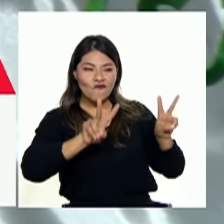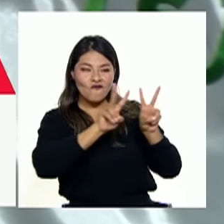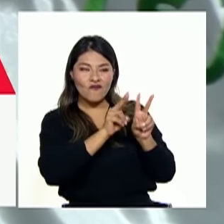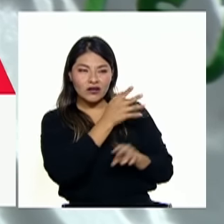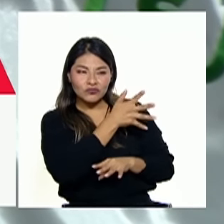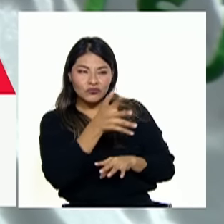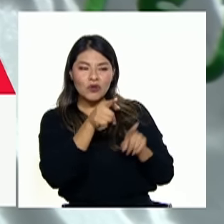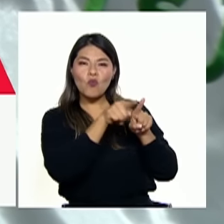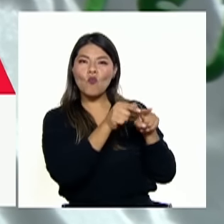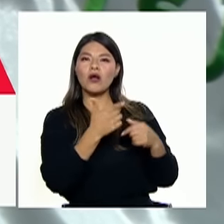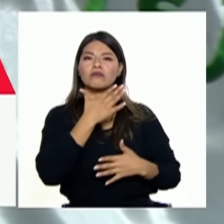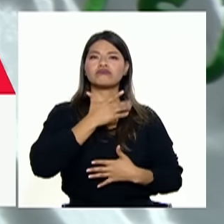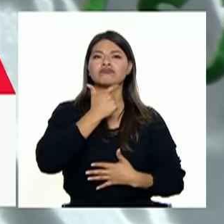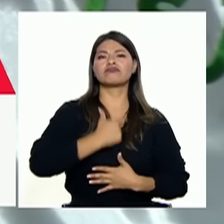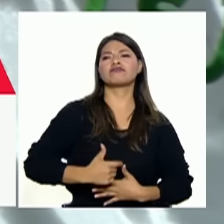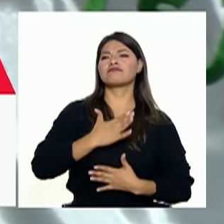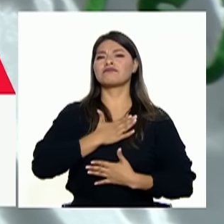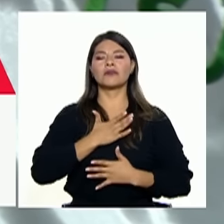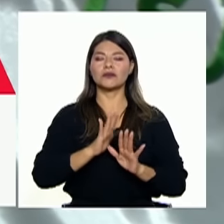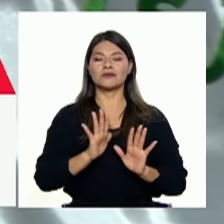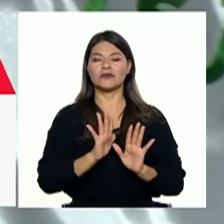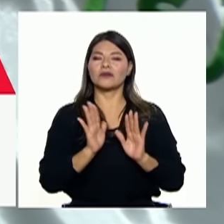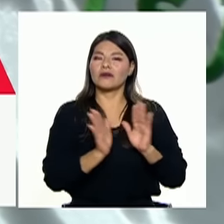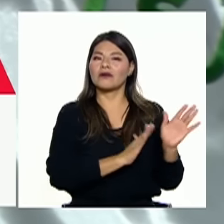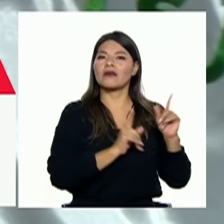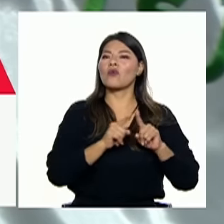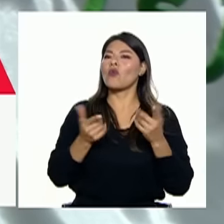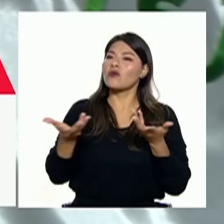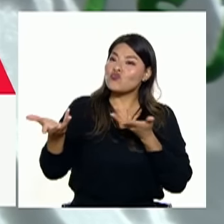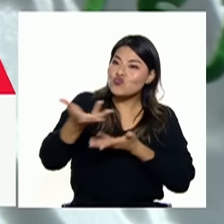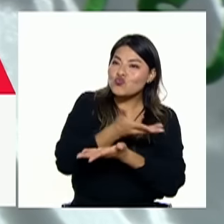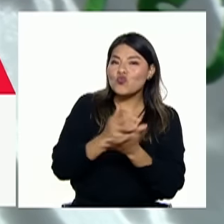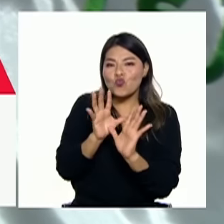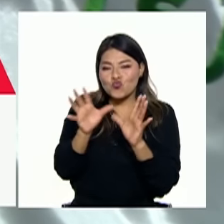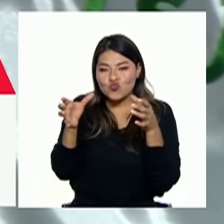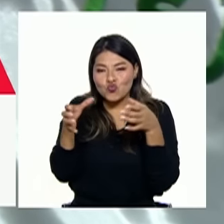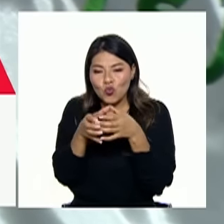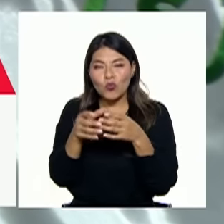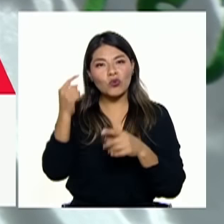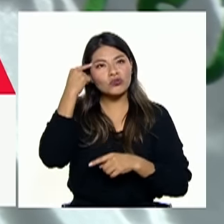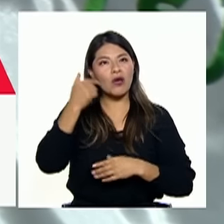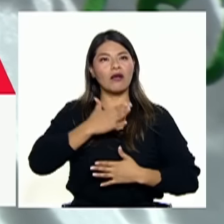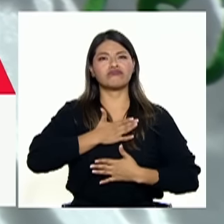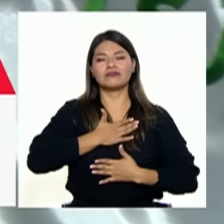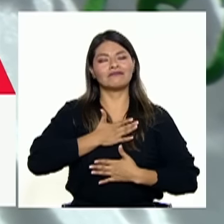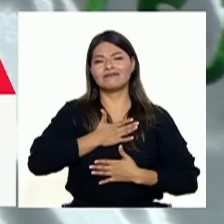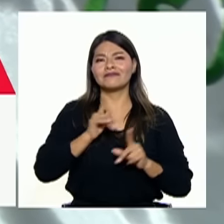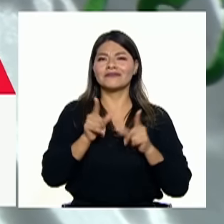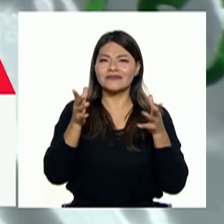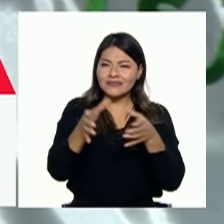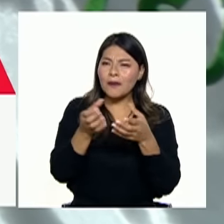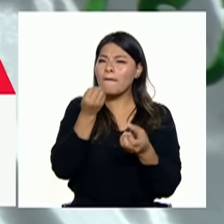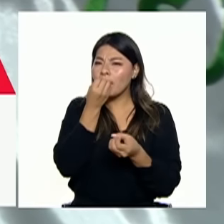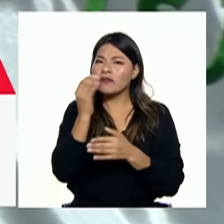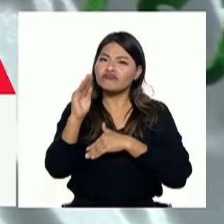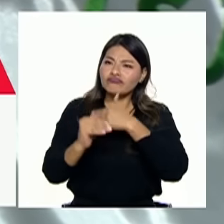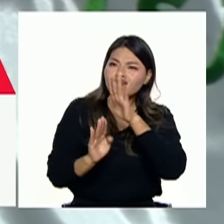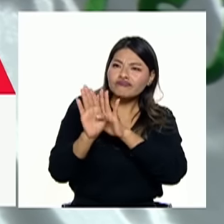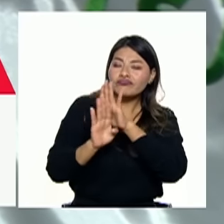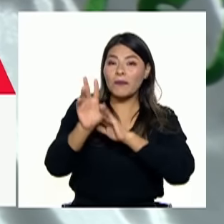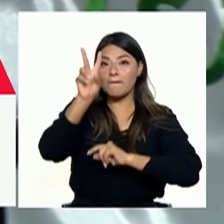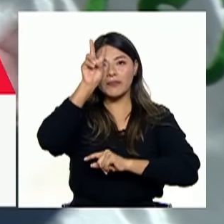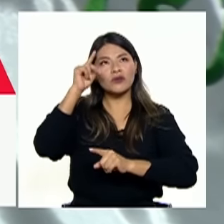de lado sus intereses personales, apetitos individuales o afán de figuración para priorizar siempre el bienestar y desarrollo del Perú